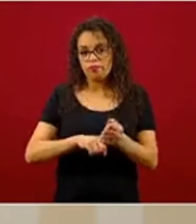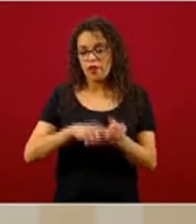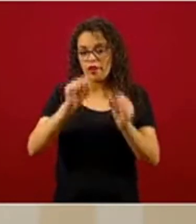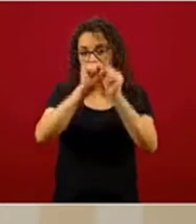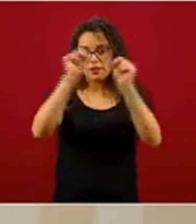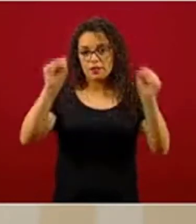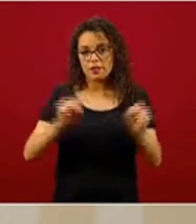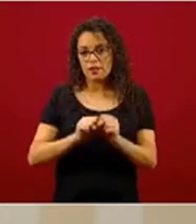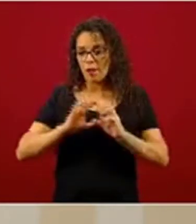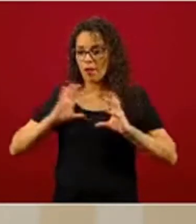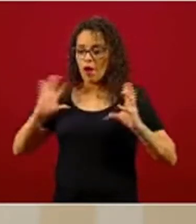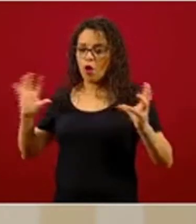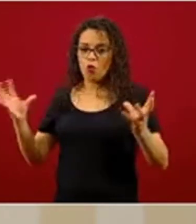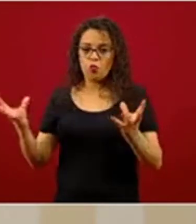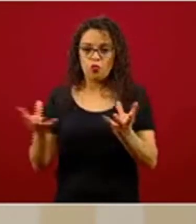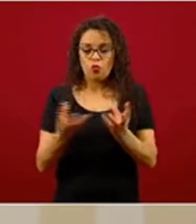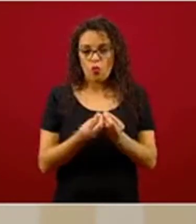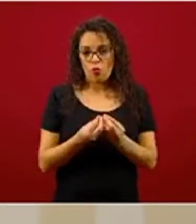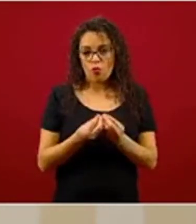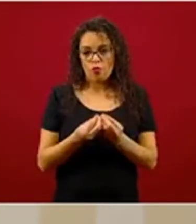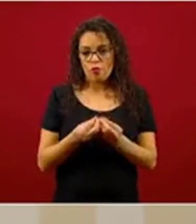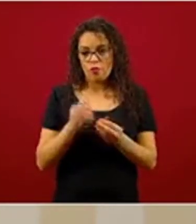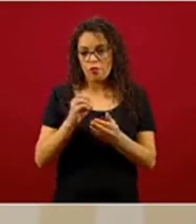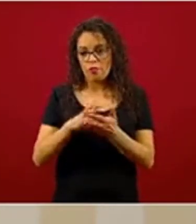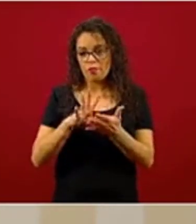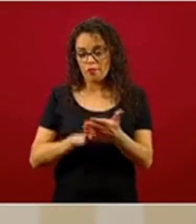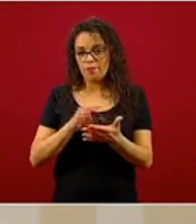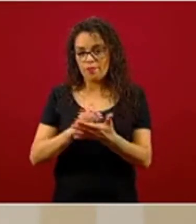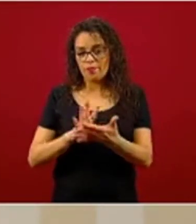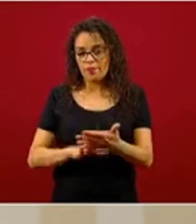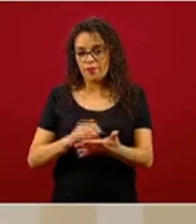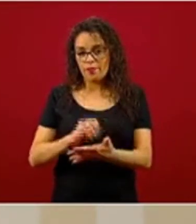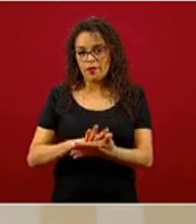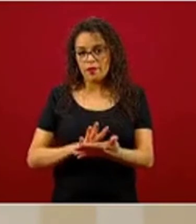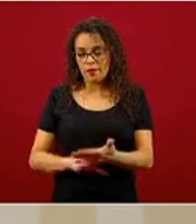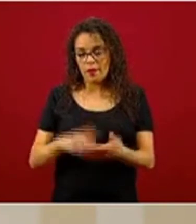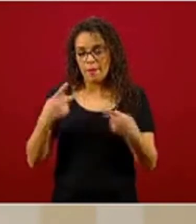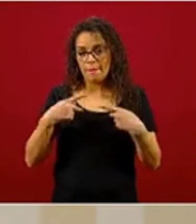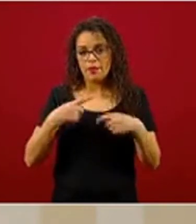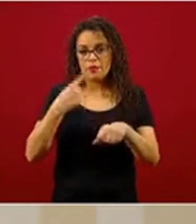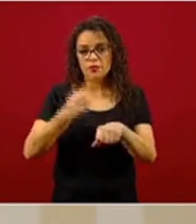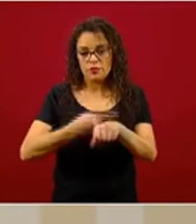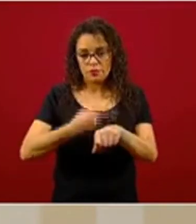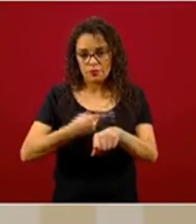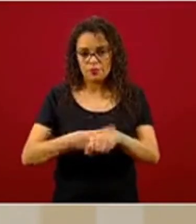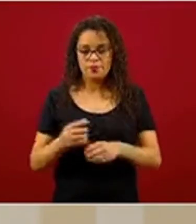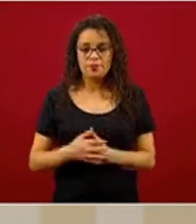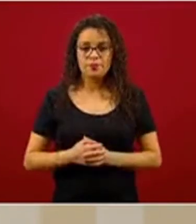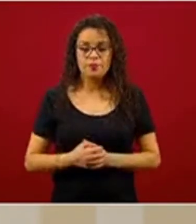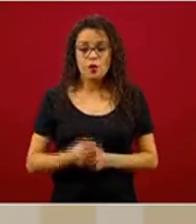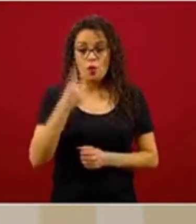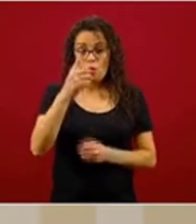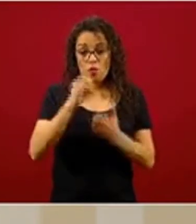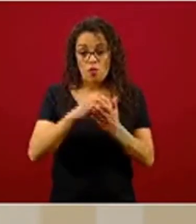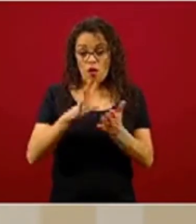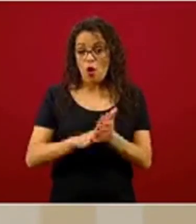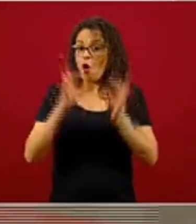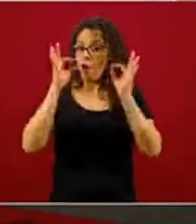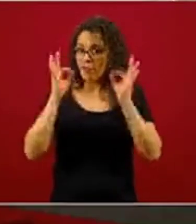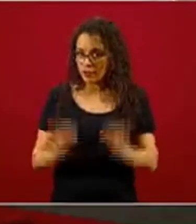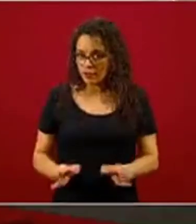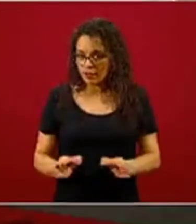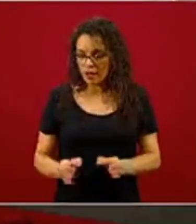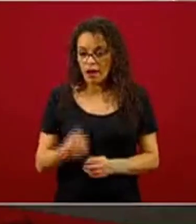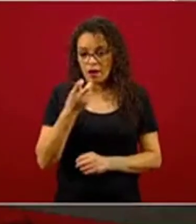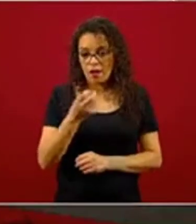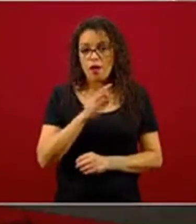plataformas que en su momento está registrando los casos. Entonces, uno es un registro oficial que tiene trazabilidad, por lo tanto uno puede tener